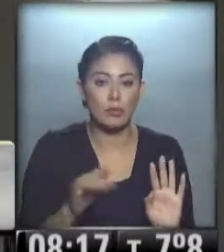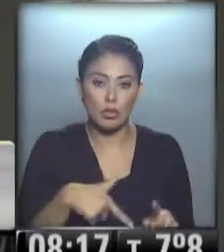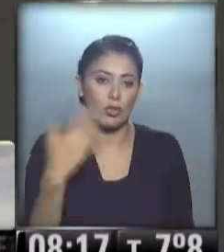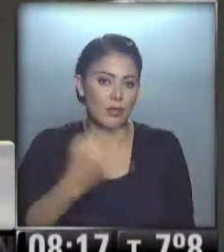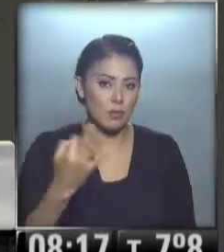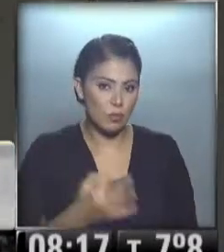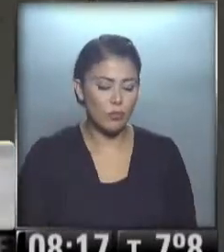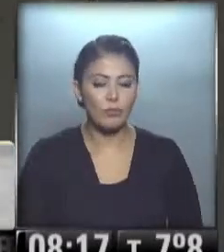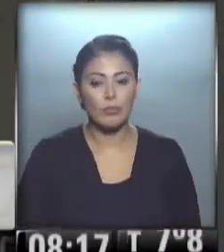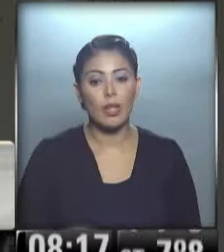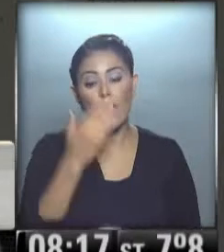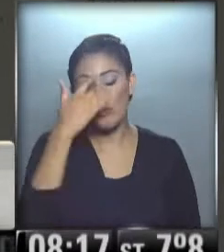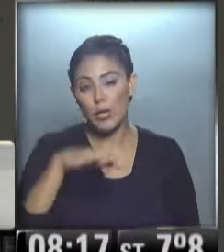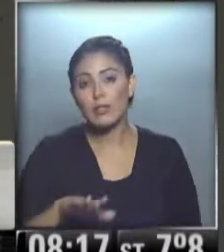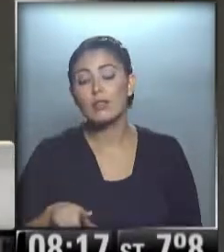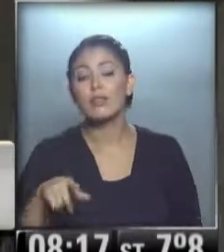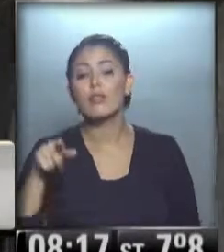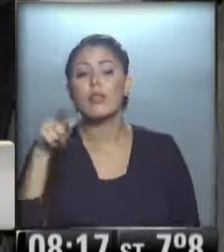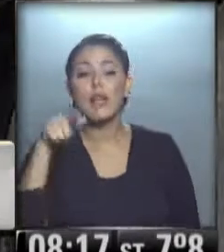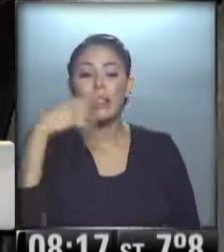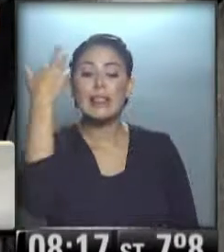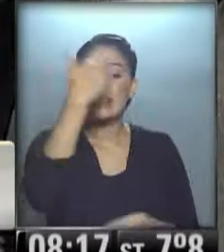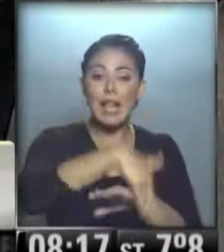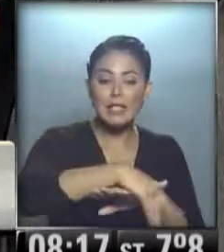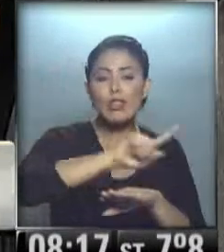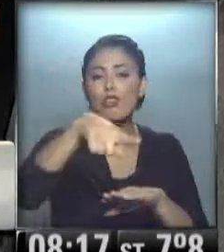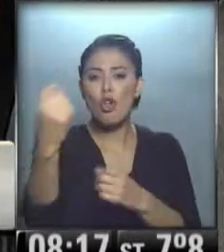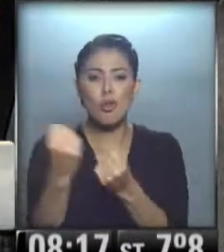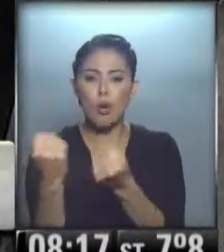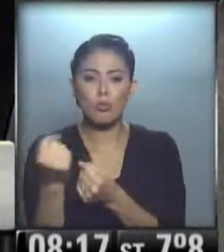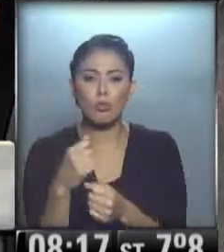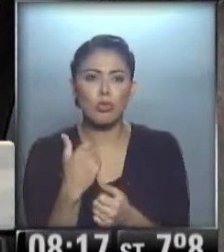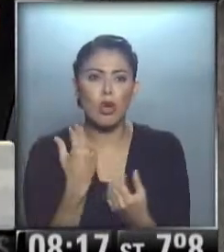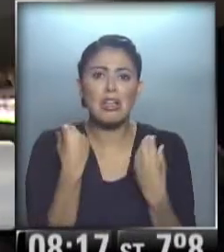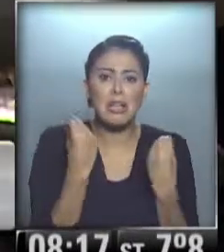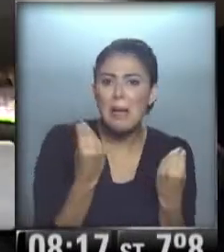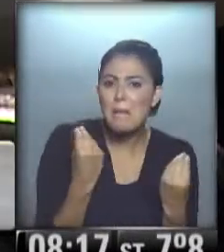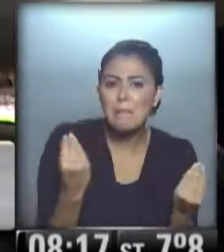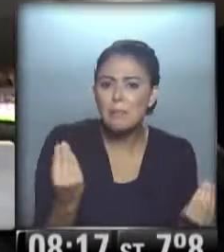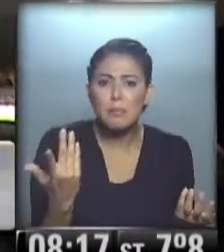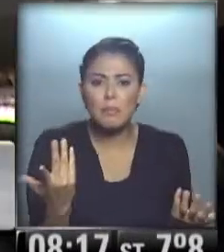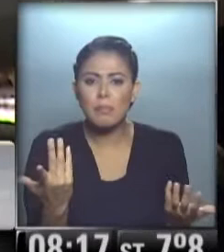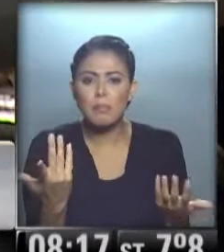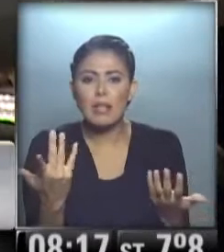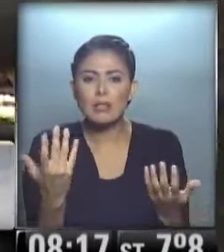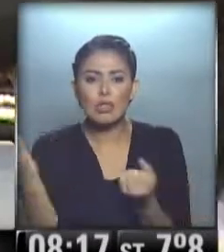contundente. Dos, que estaba el taxi y otro coche, no sé qué es lo que pasó